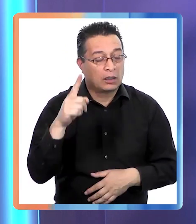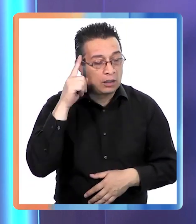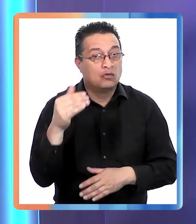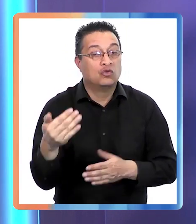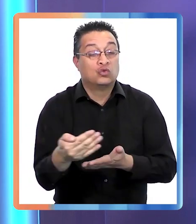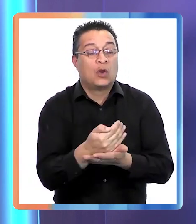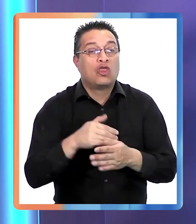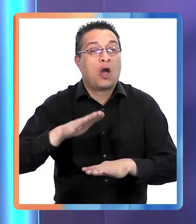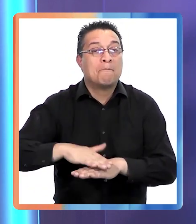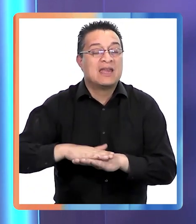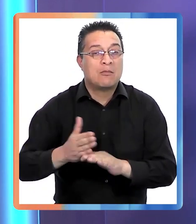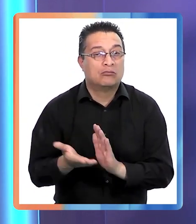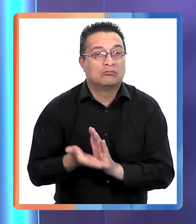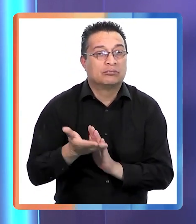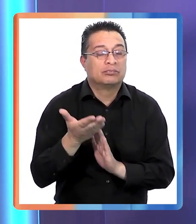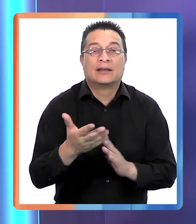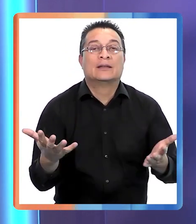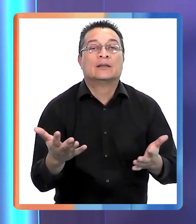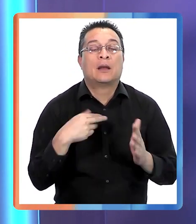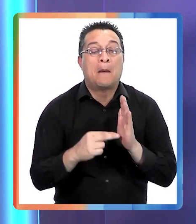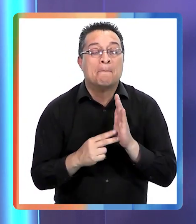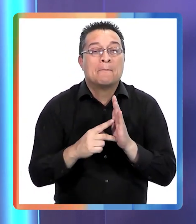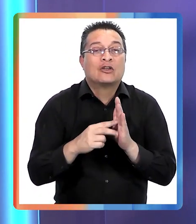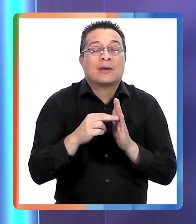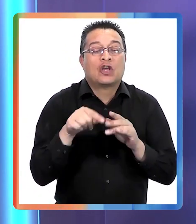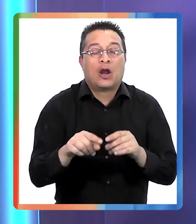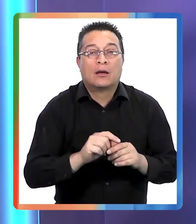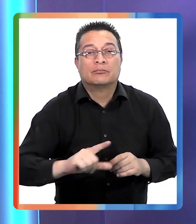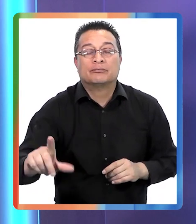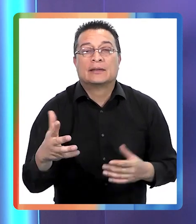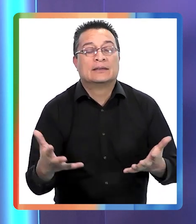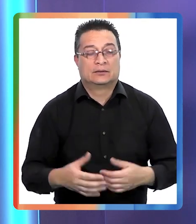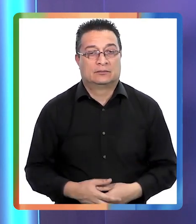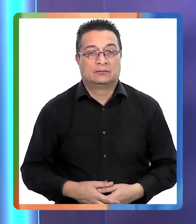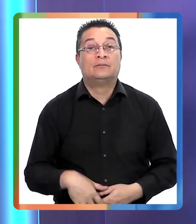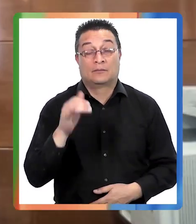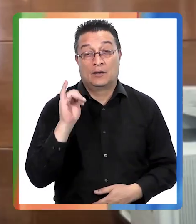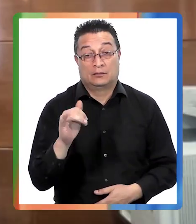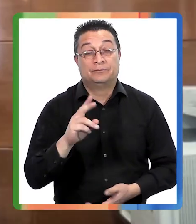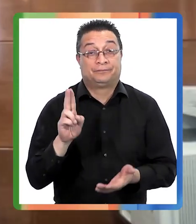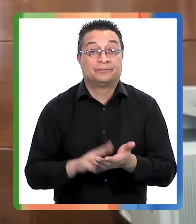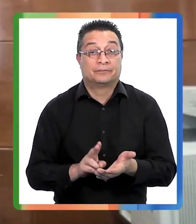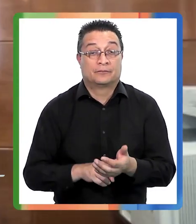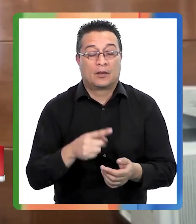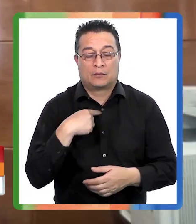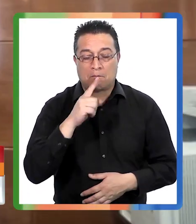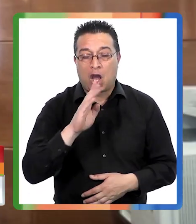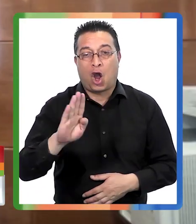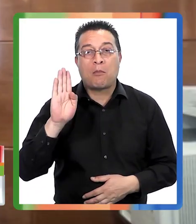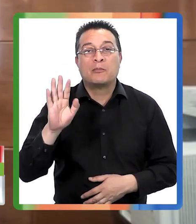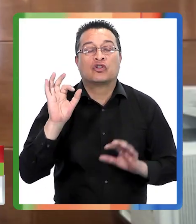es ir subiendo el sueldo mínimo. Y en ese sentido, ¿qué pasos se comienzan a dar a partir de ahora? Sí, Scarlett, efectivamente tenemos